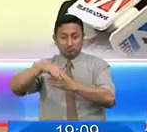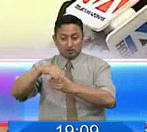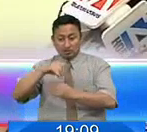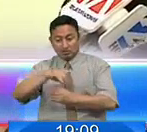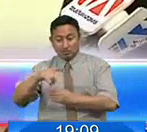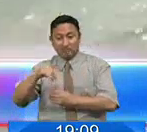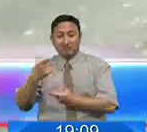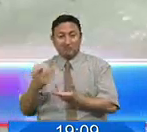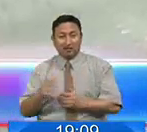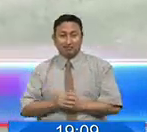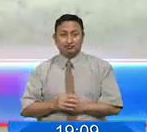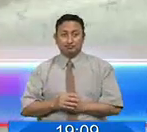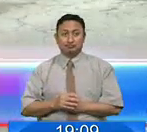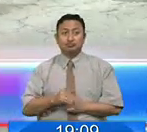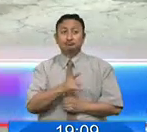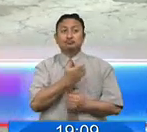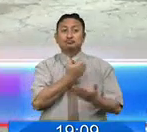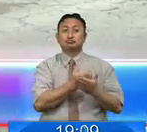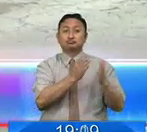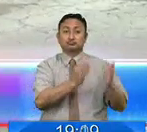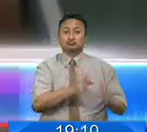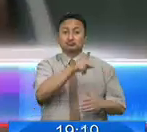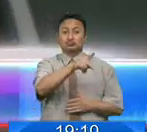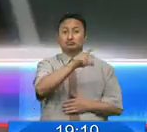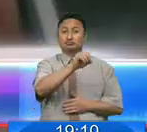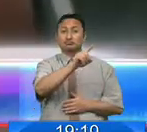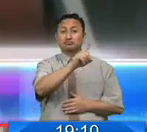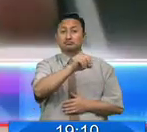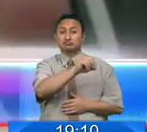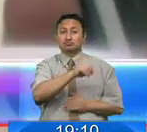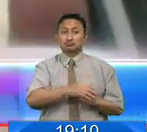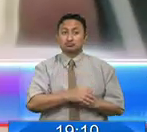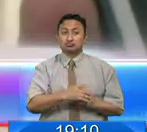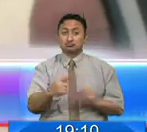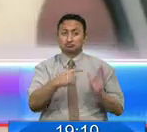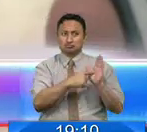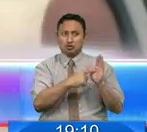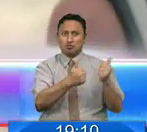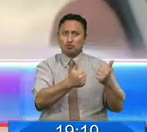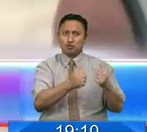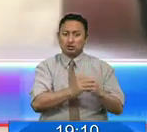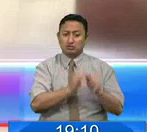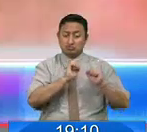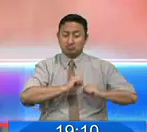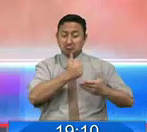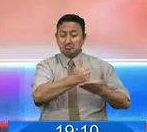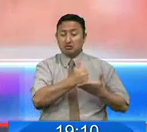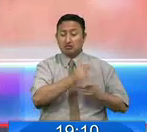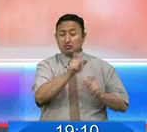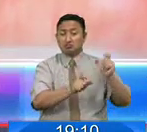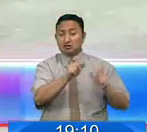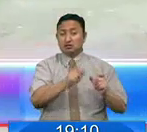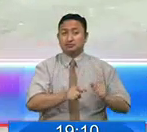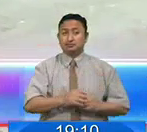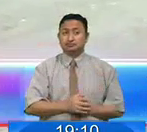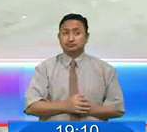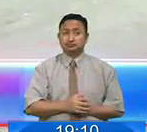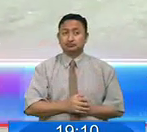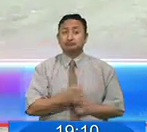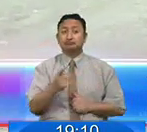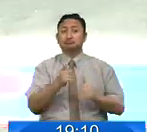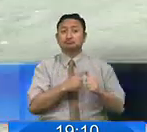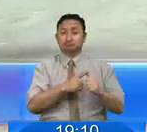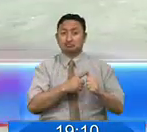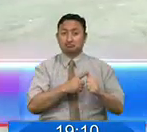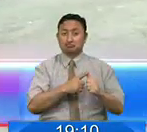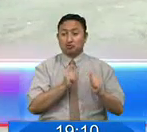cuentas de ahorro para el economista mauricio pozo la billetera móvil es un acierto pues tiene beneficios para la ciudadanía primero que